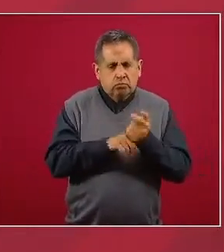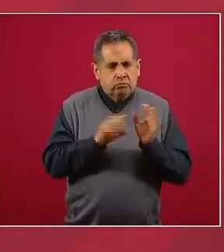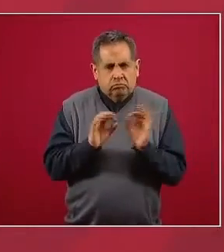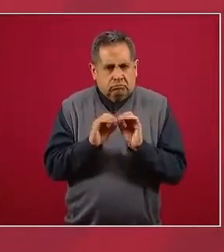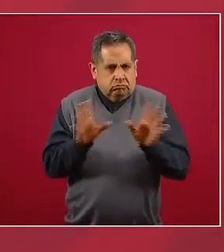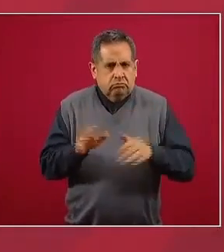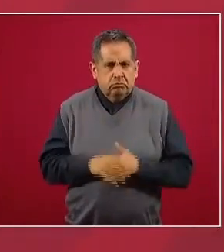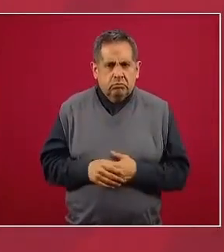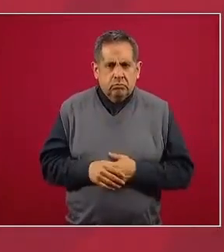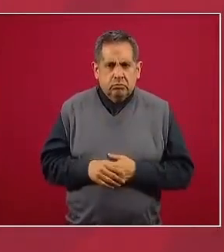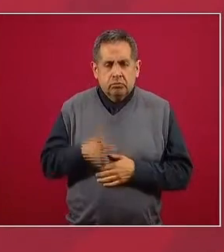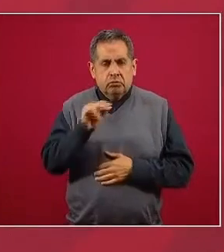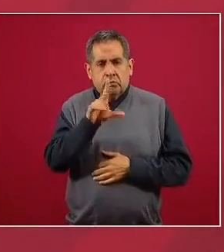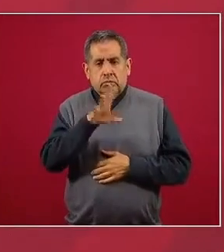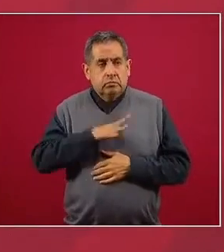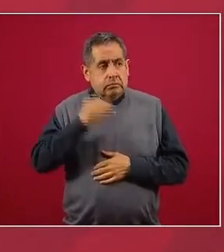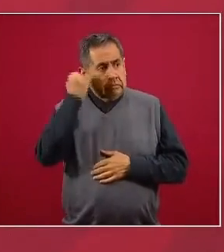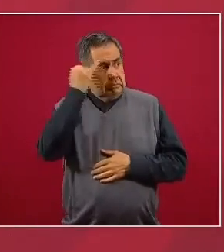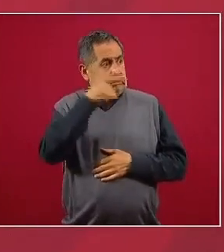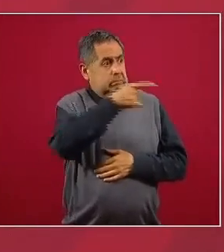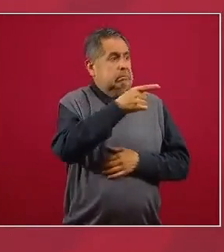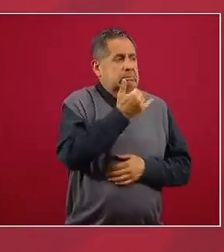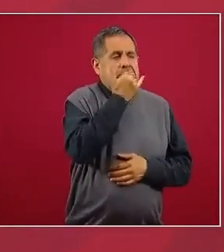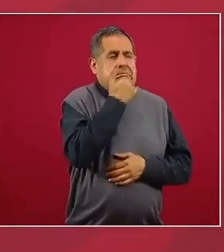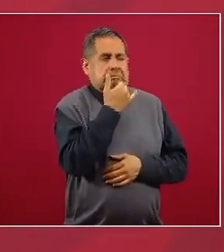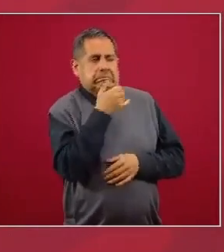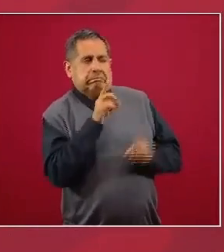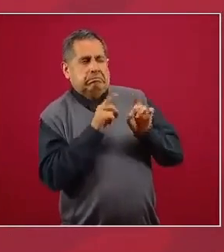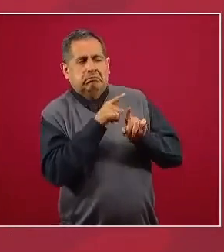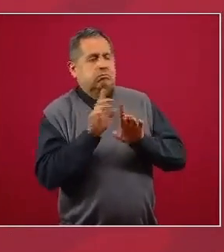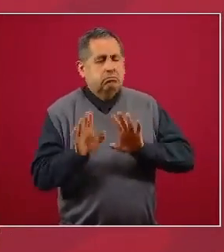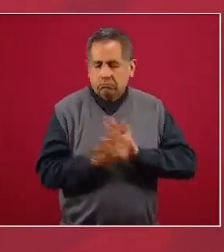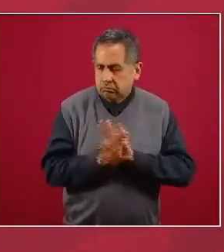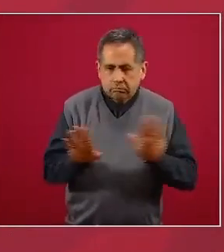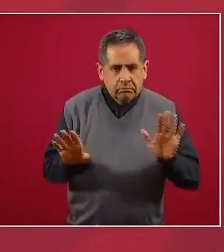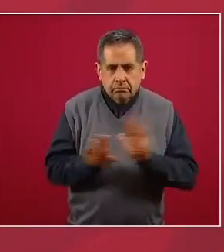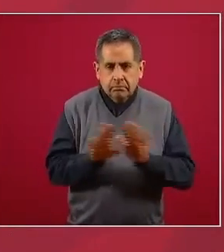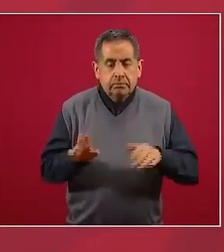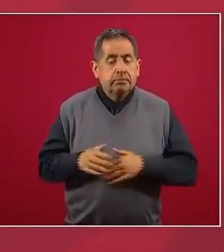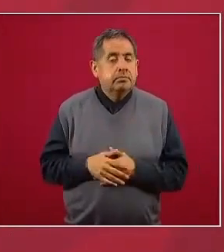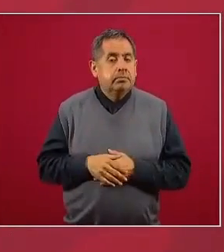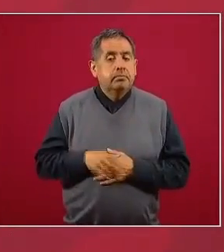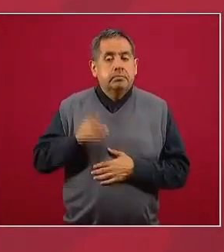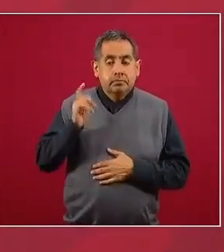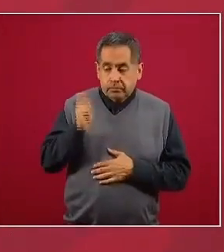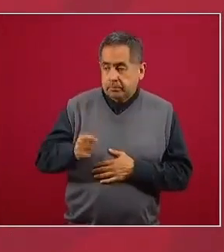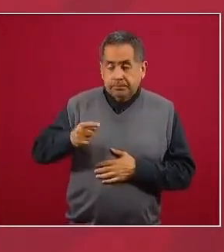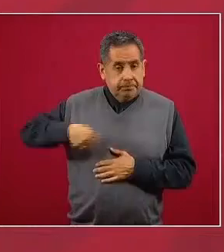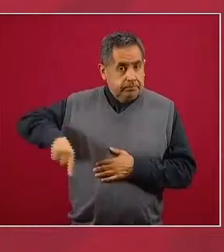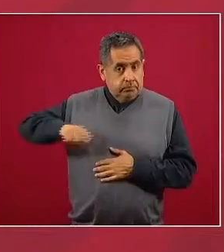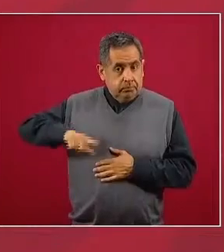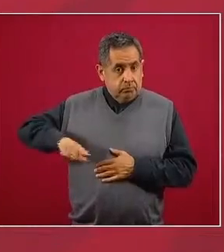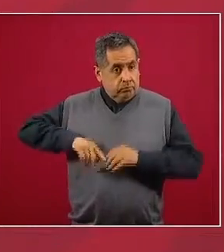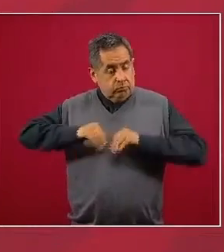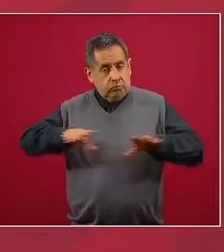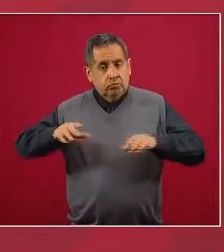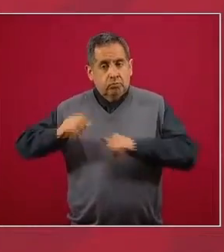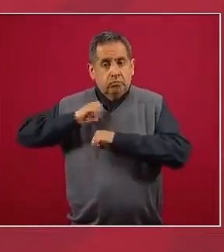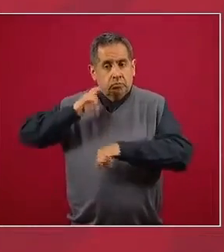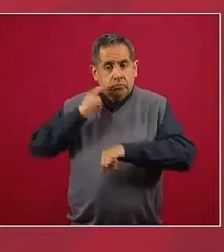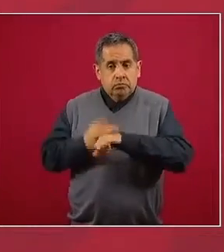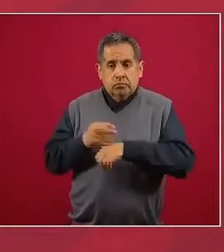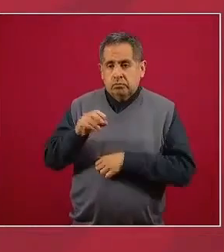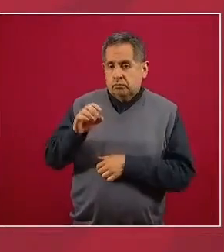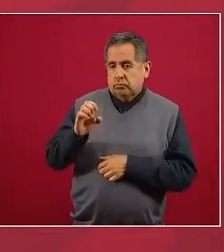vacuna. Entonces no hay prejuicio contra ninguna vacuna. Lo que se ha anunciado por parte del canciller, por parte